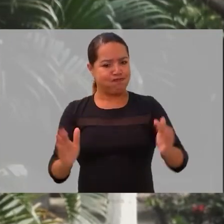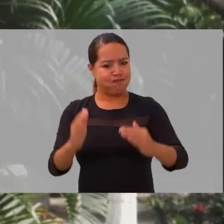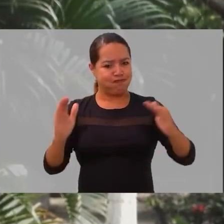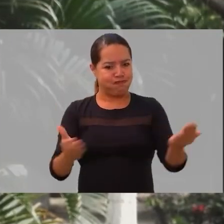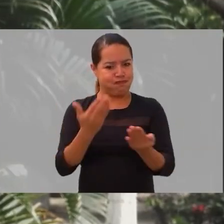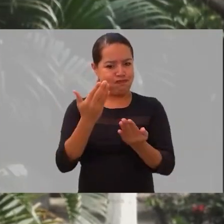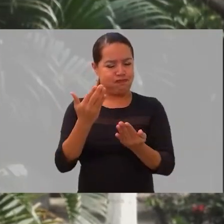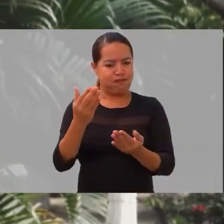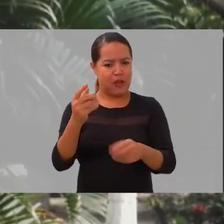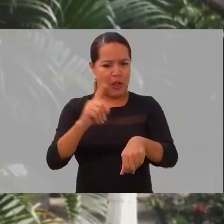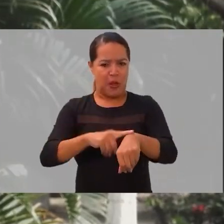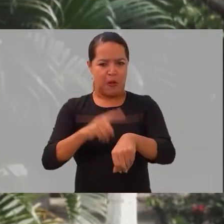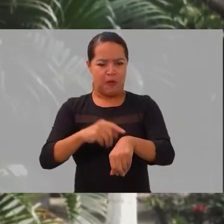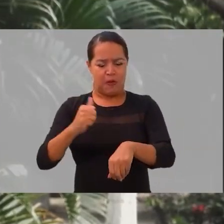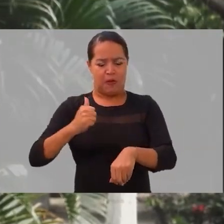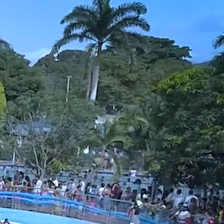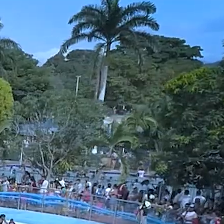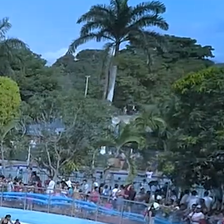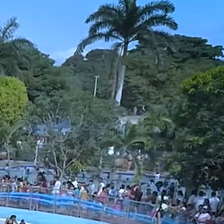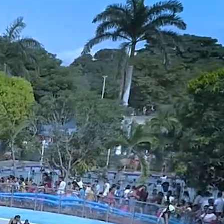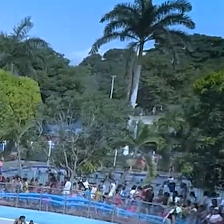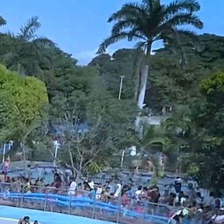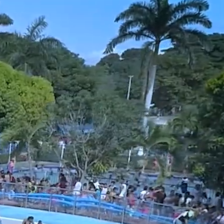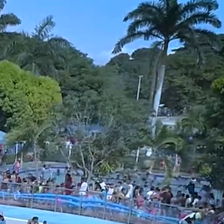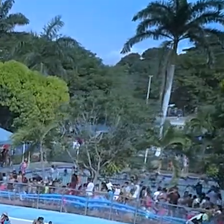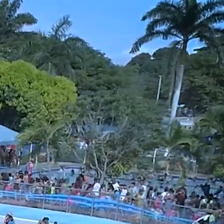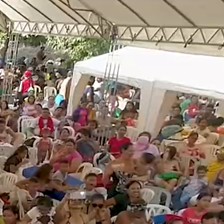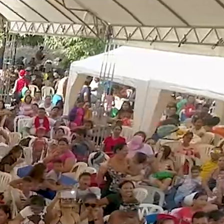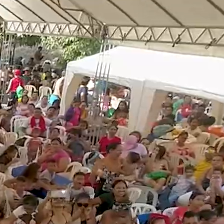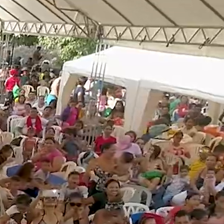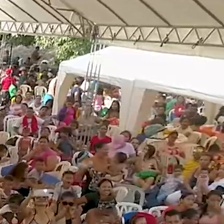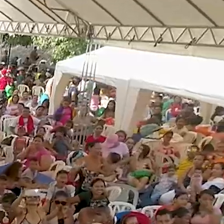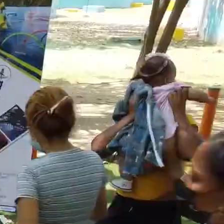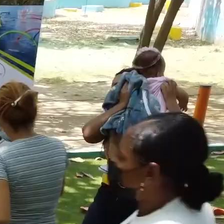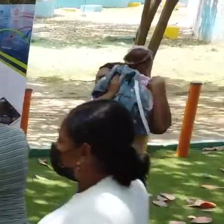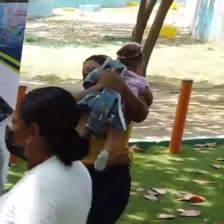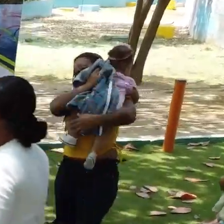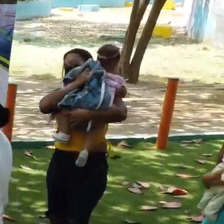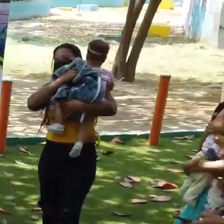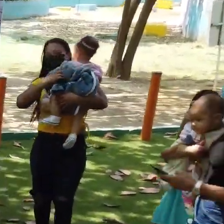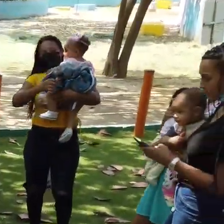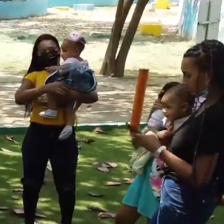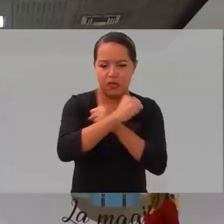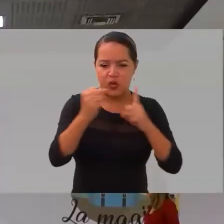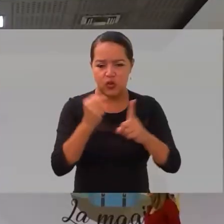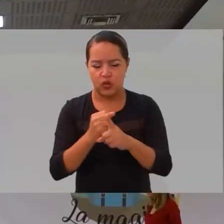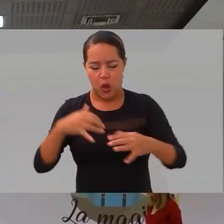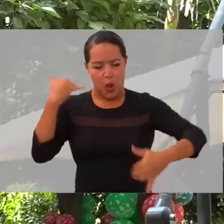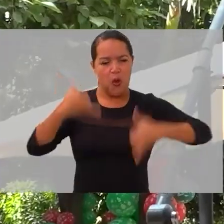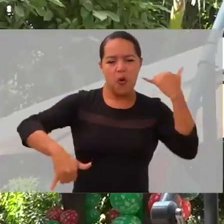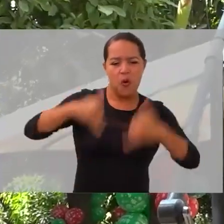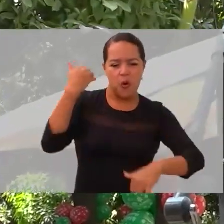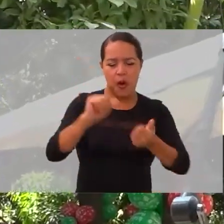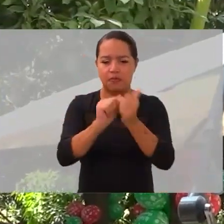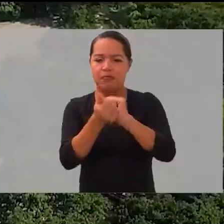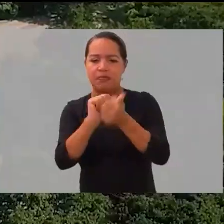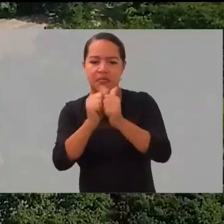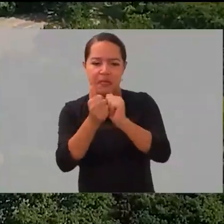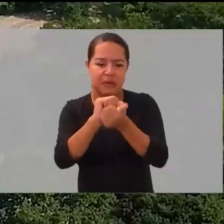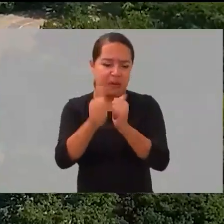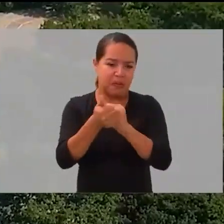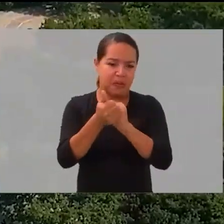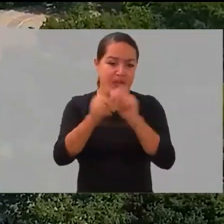promueve el buen uso del tiempo libre gracias al desarrollo de programas y actividades sociales, lúdicas,